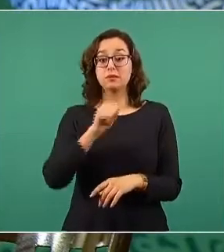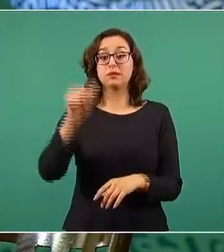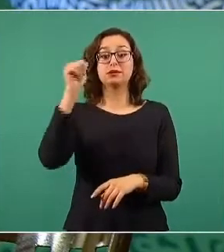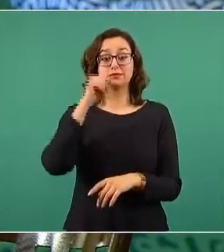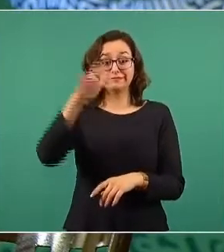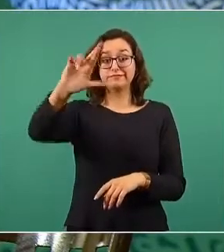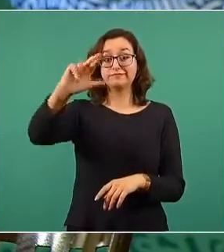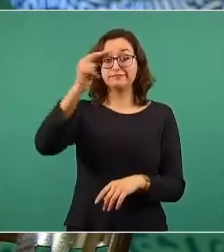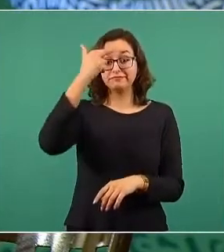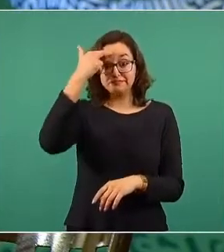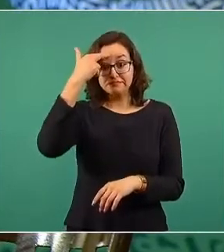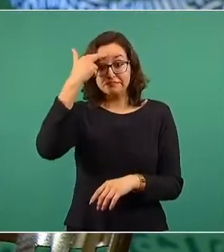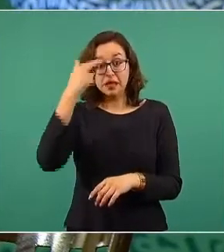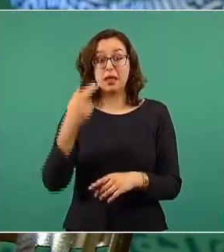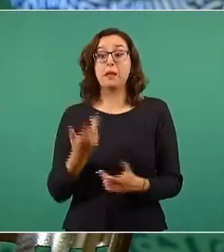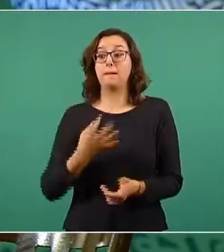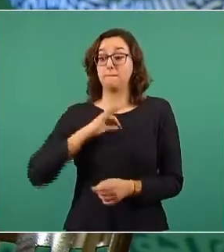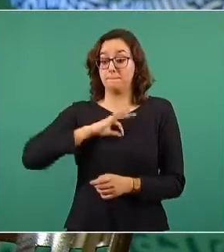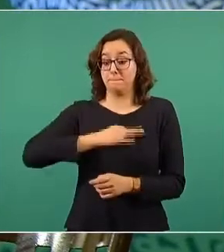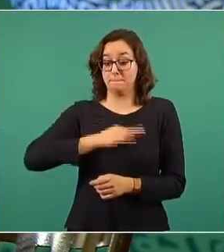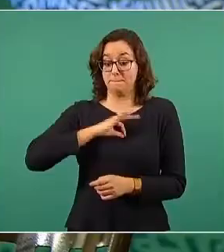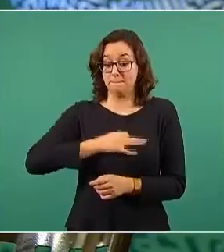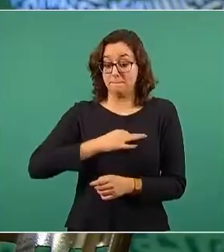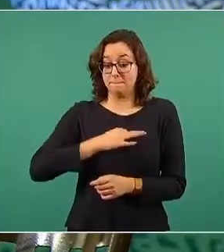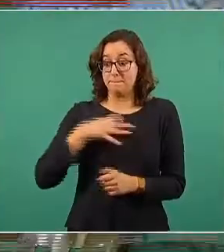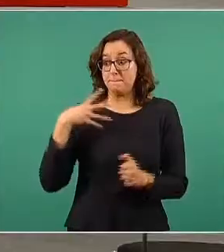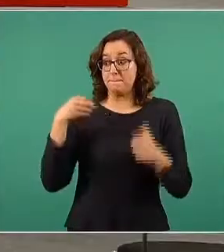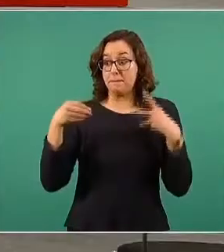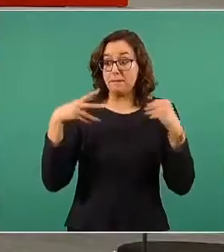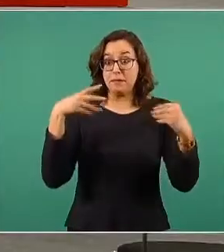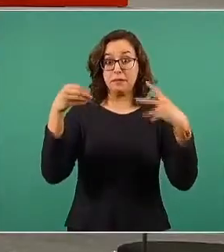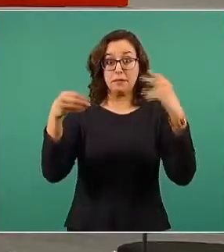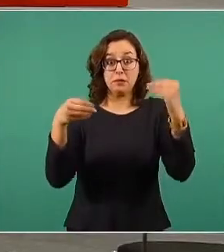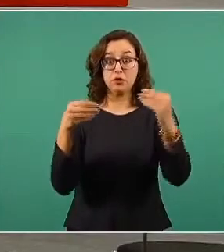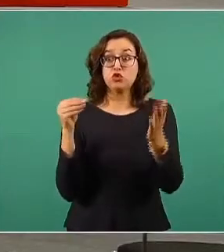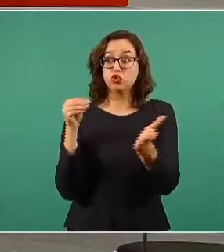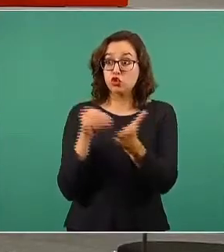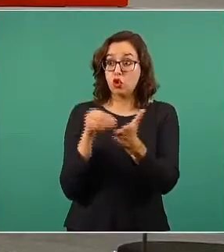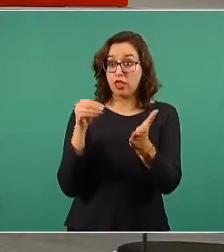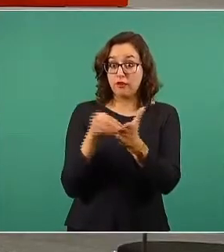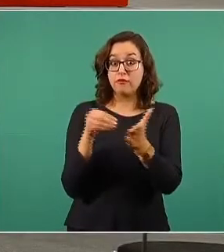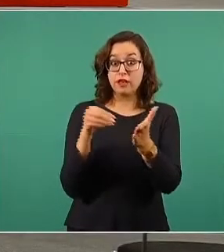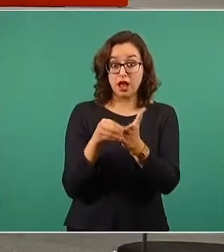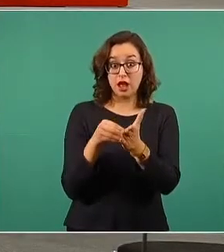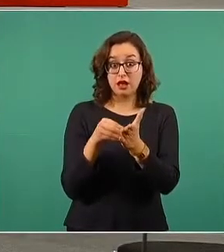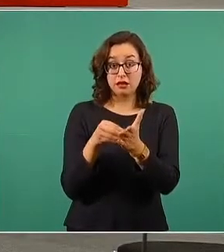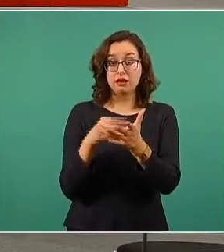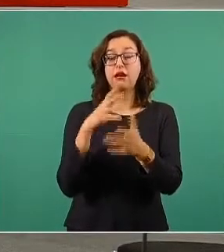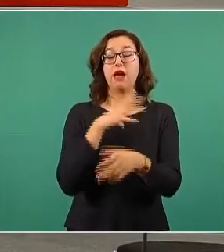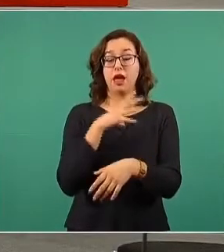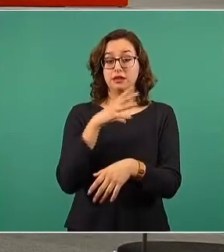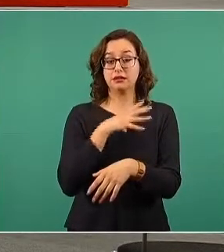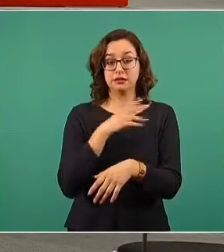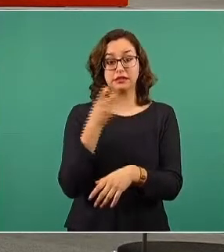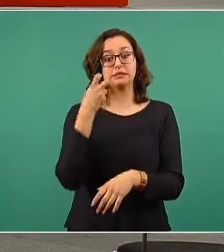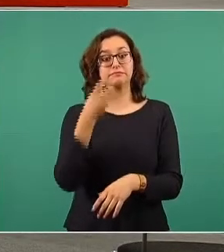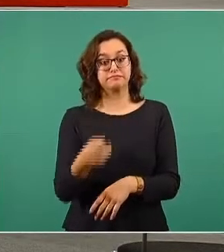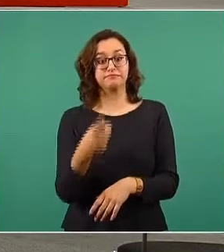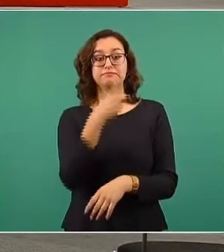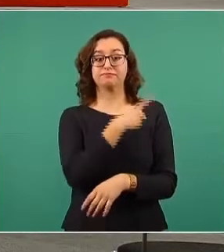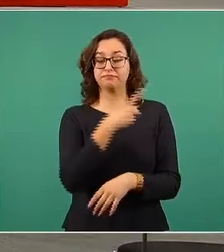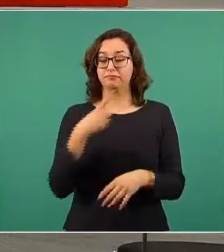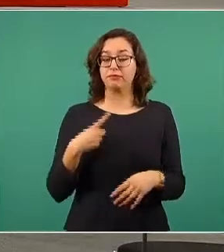debemos mantener la prudencia, debemos mantener las medidas de control, puesto que las condiciones que